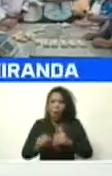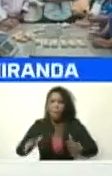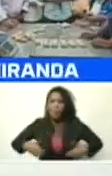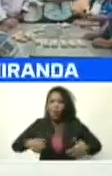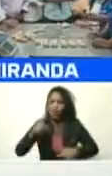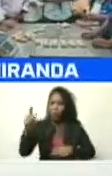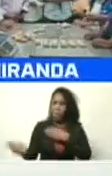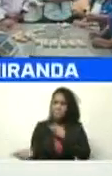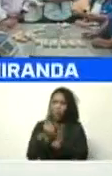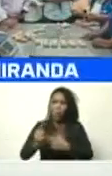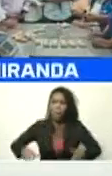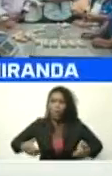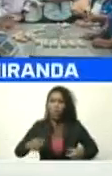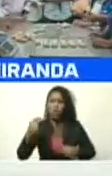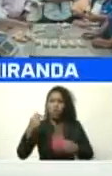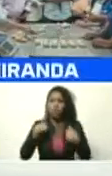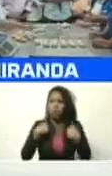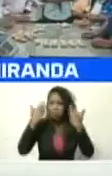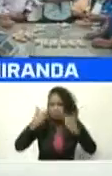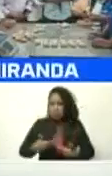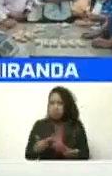mono, mono soy. Y